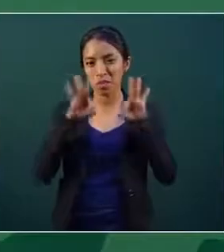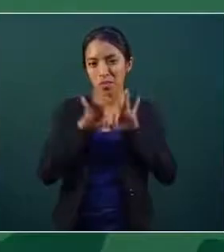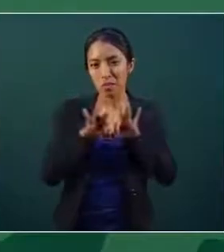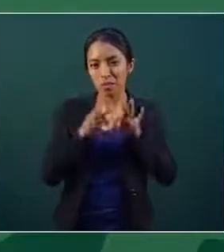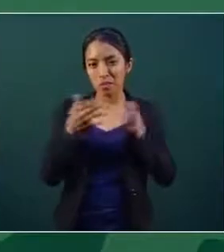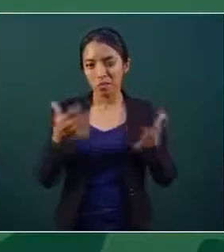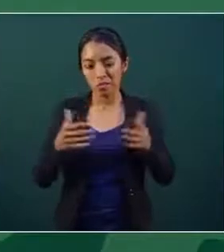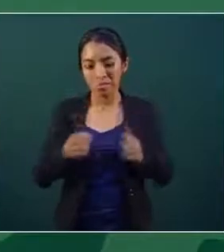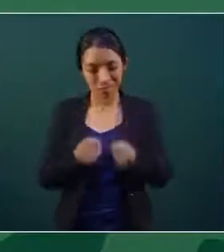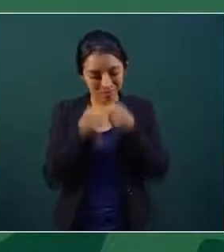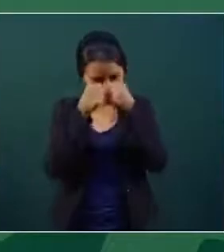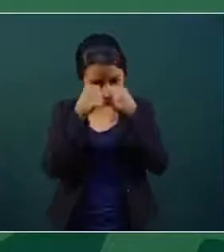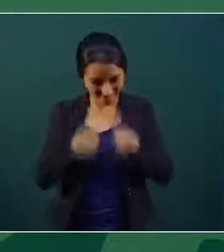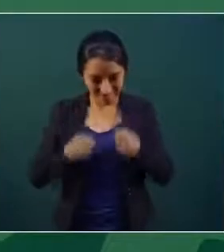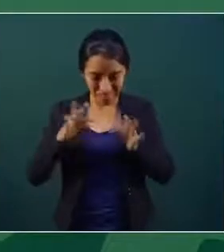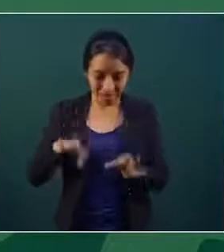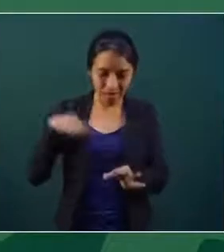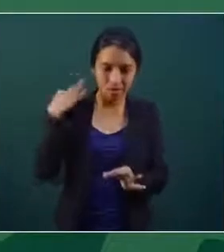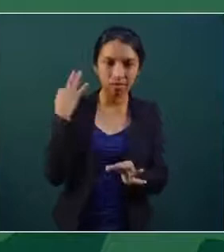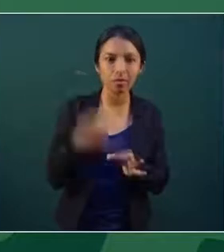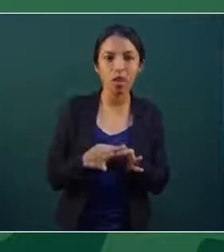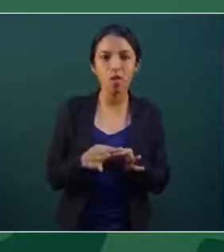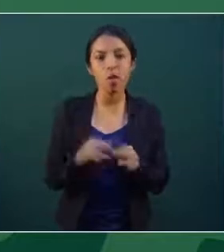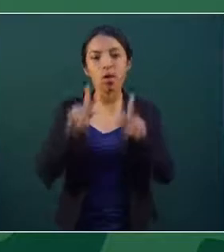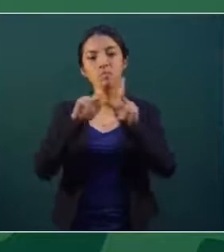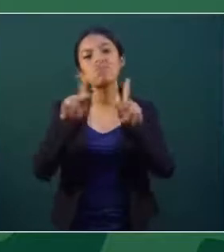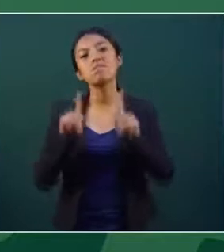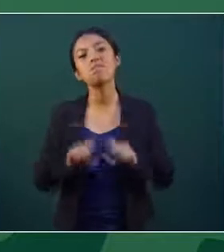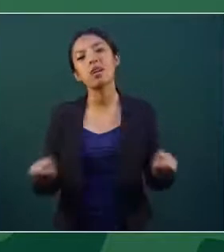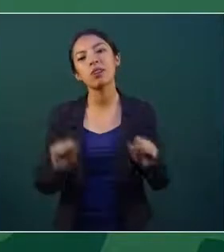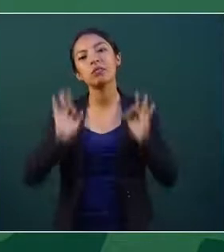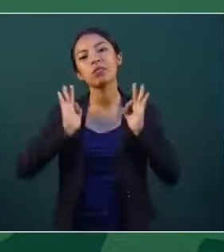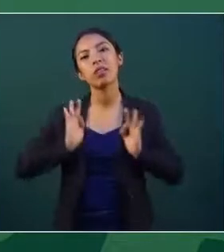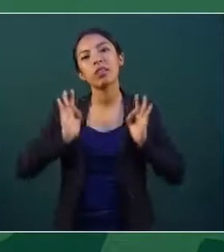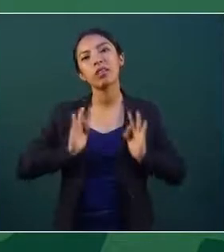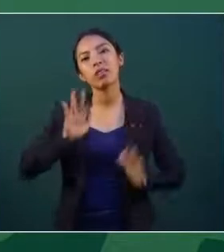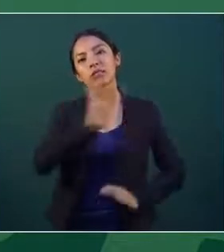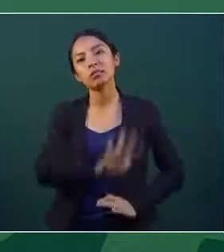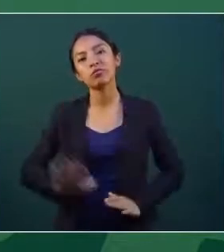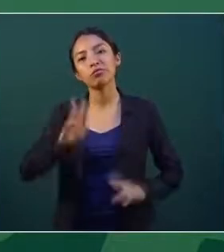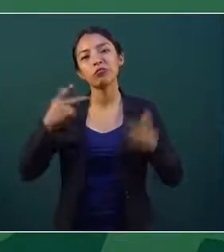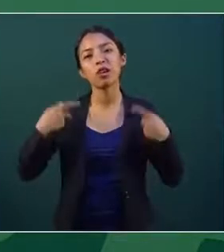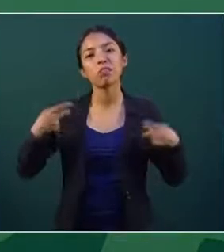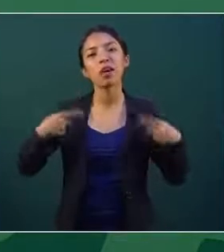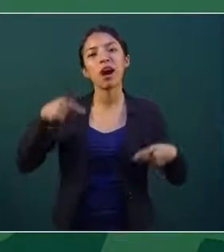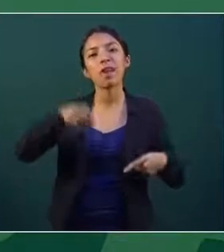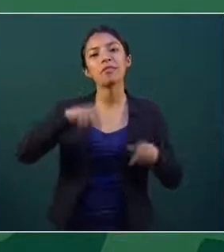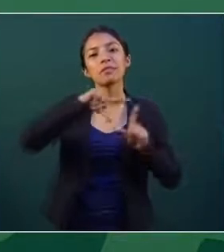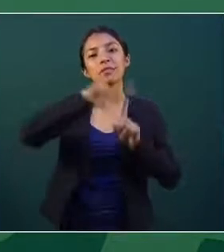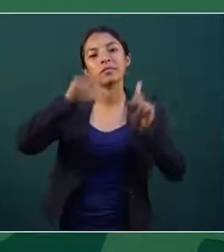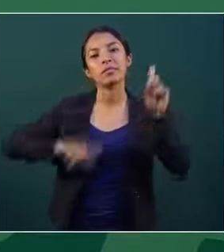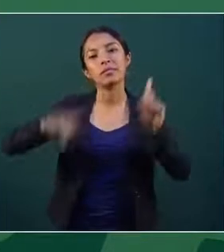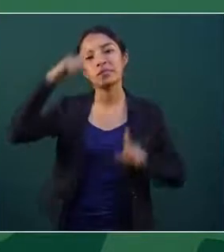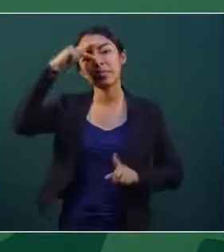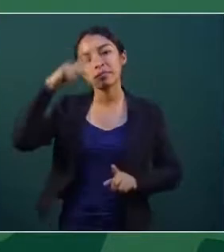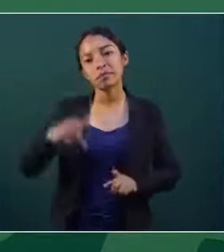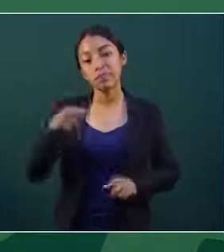para garantizar la paz y la tranquilidad en nuestro país. Y nos